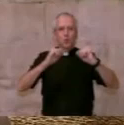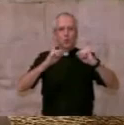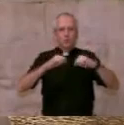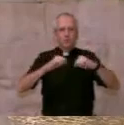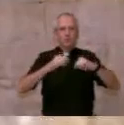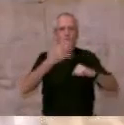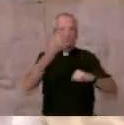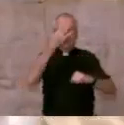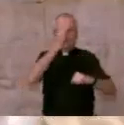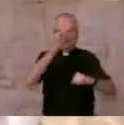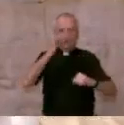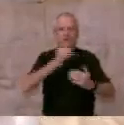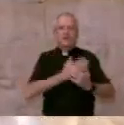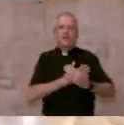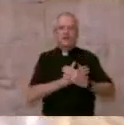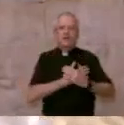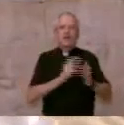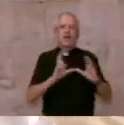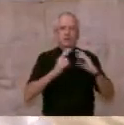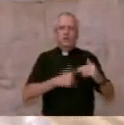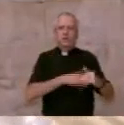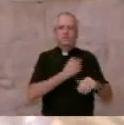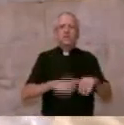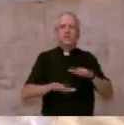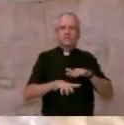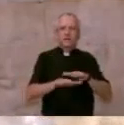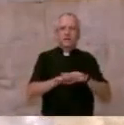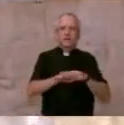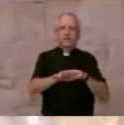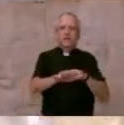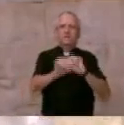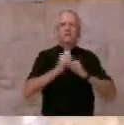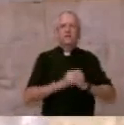en la caridad a tu Iglesia peregrina en la